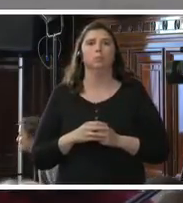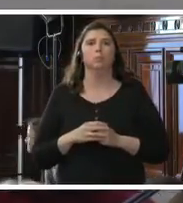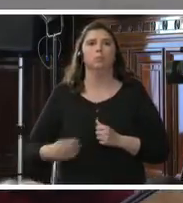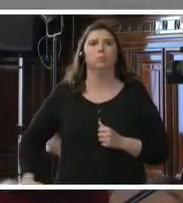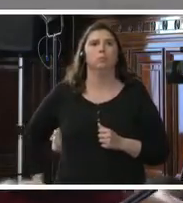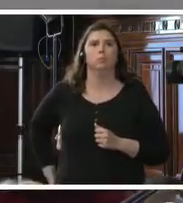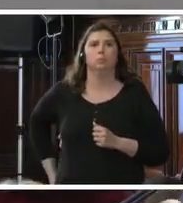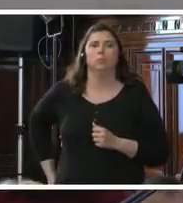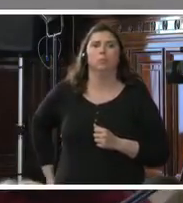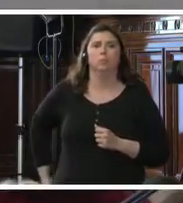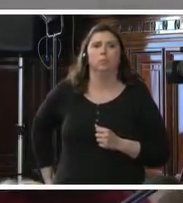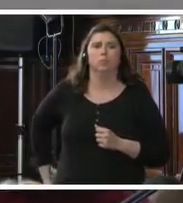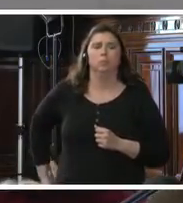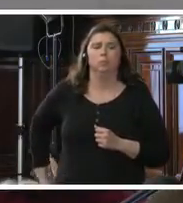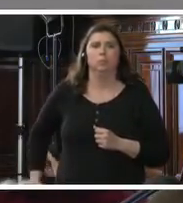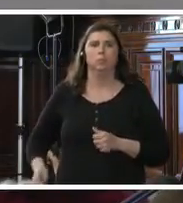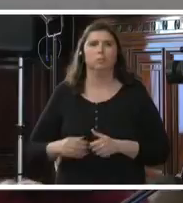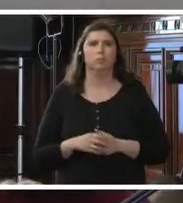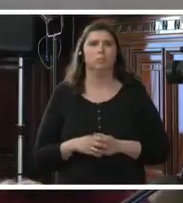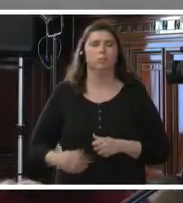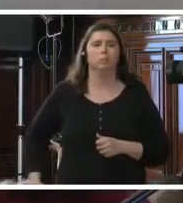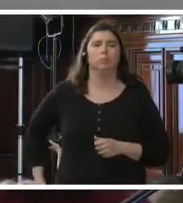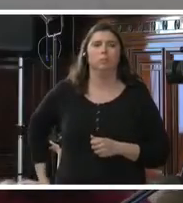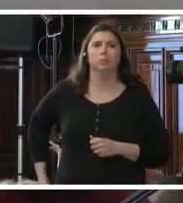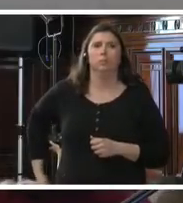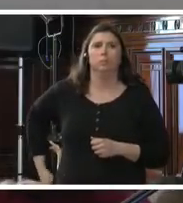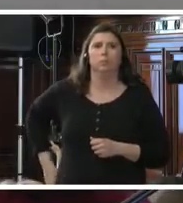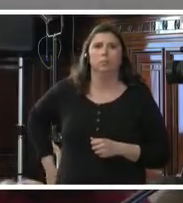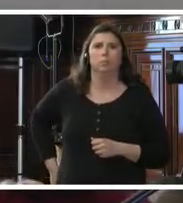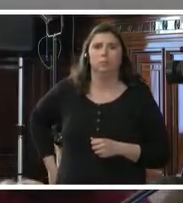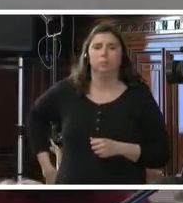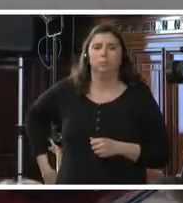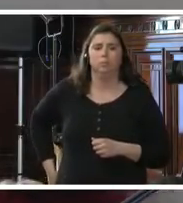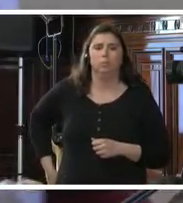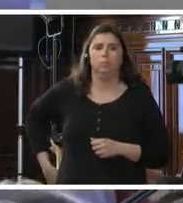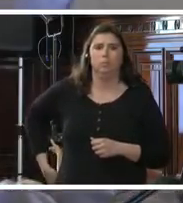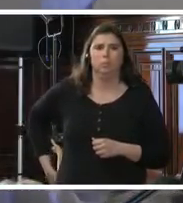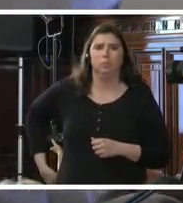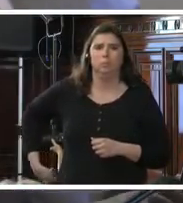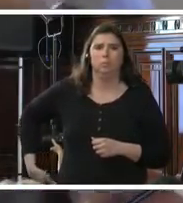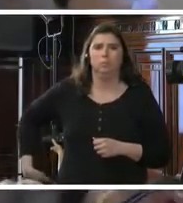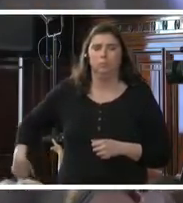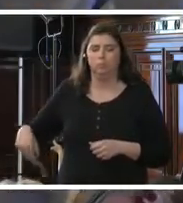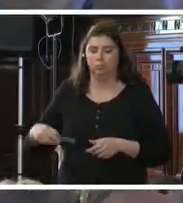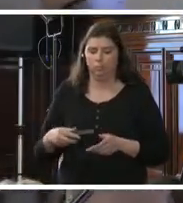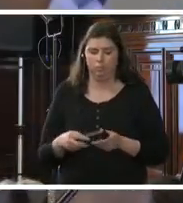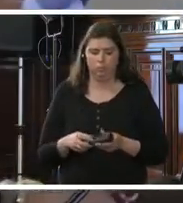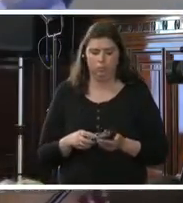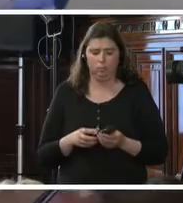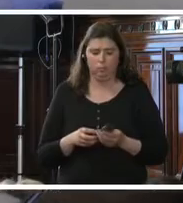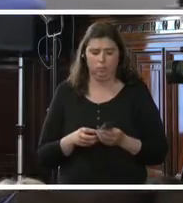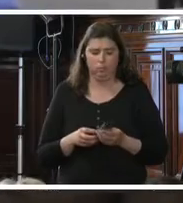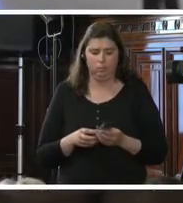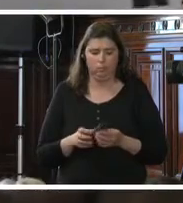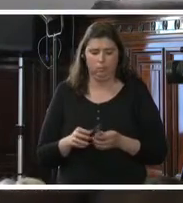Quiero invitar a la Relatoría de Derechos del Niño a que tome la palabra